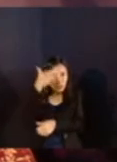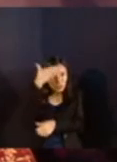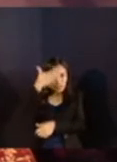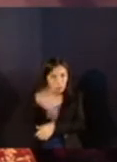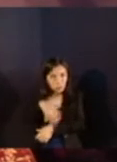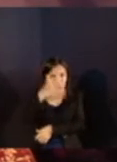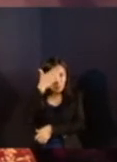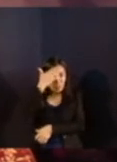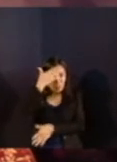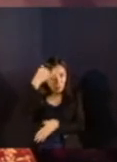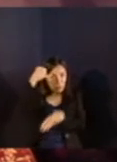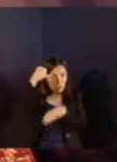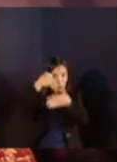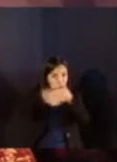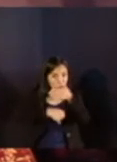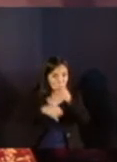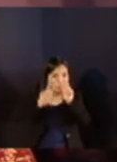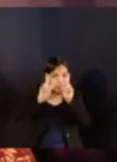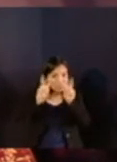fondo el tema.